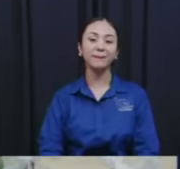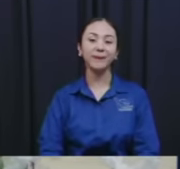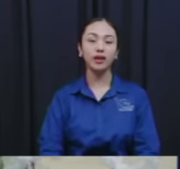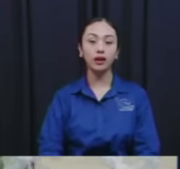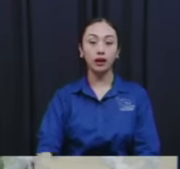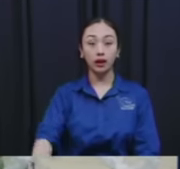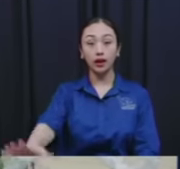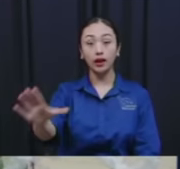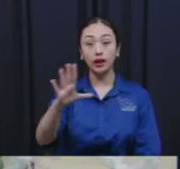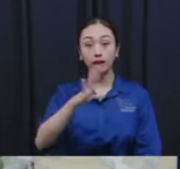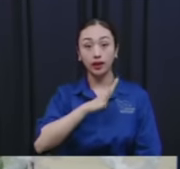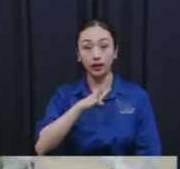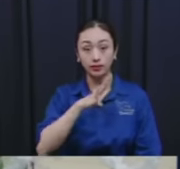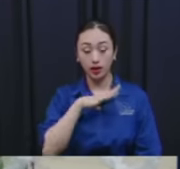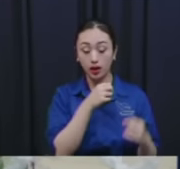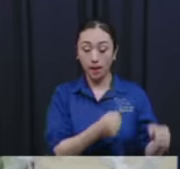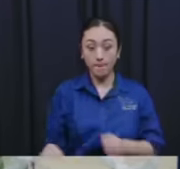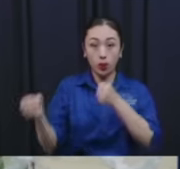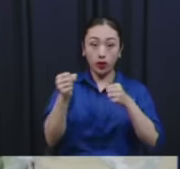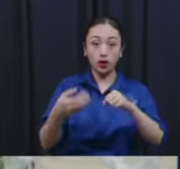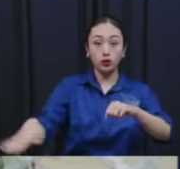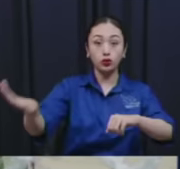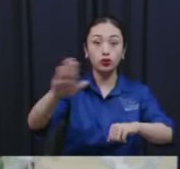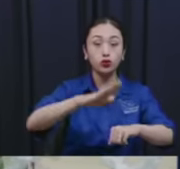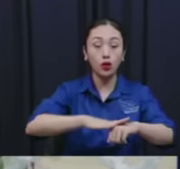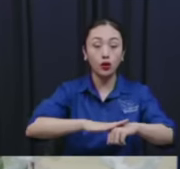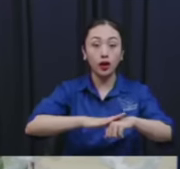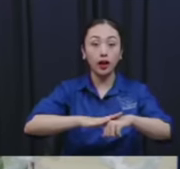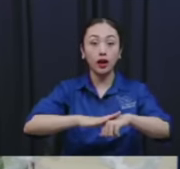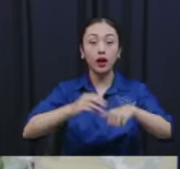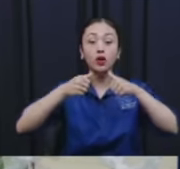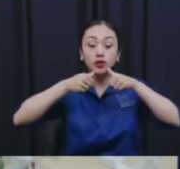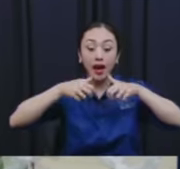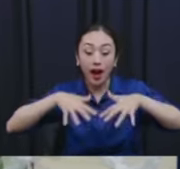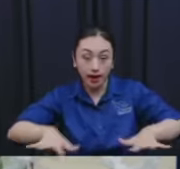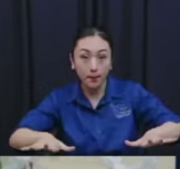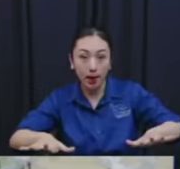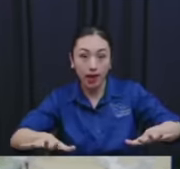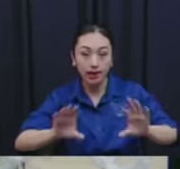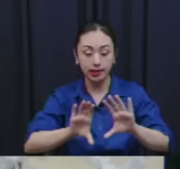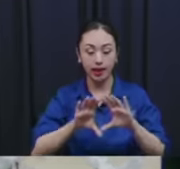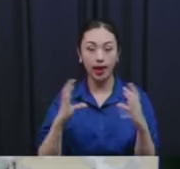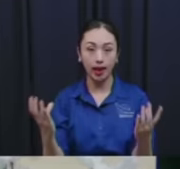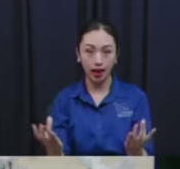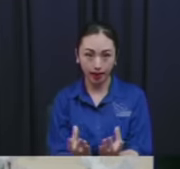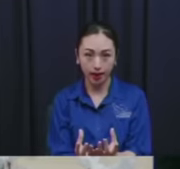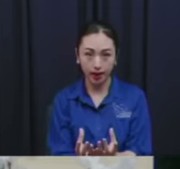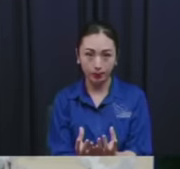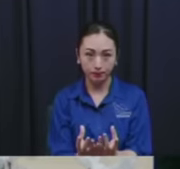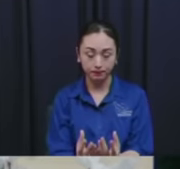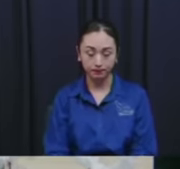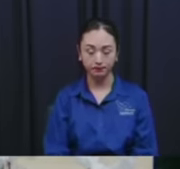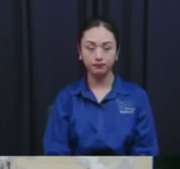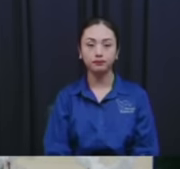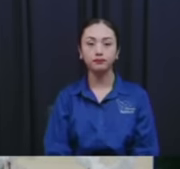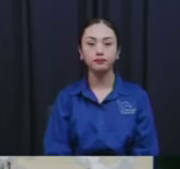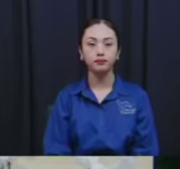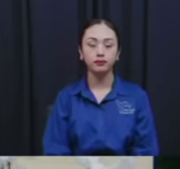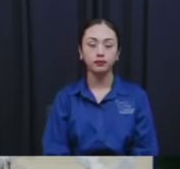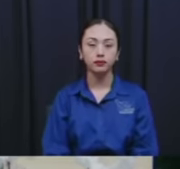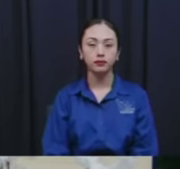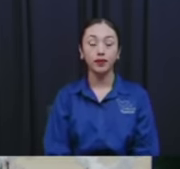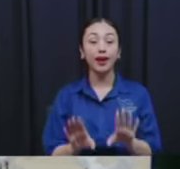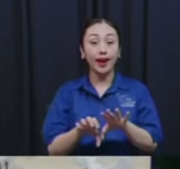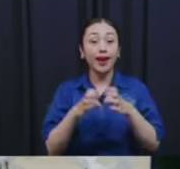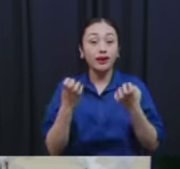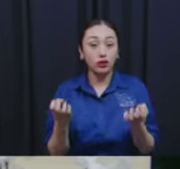cielo sobre los ganados sobre toda la Tierra y sobre todo reptil que se arrastra sobre toda la tierra sobre la Tierra